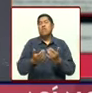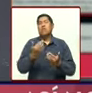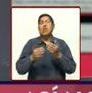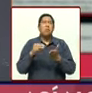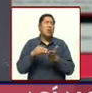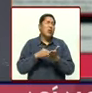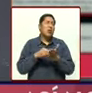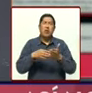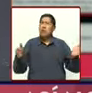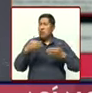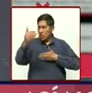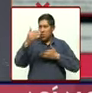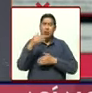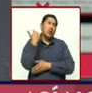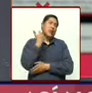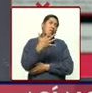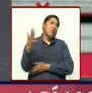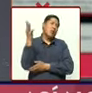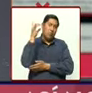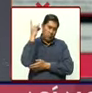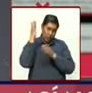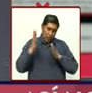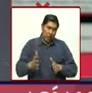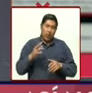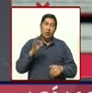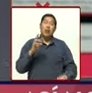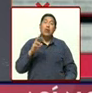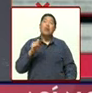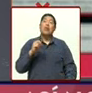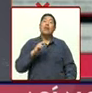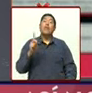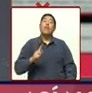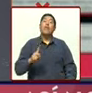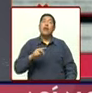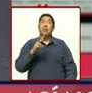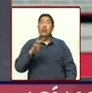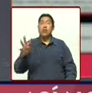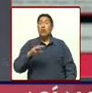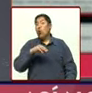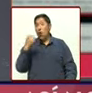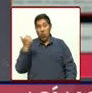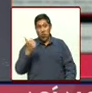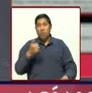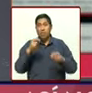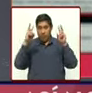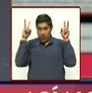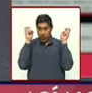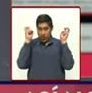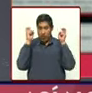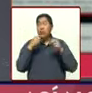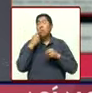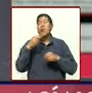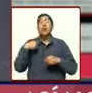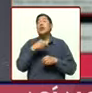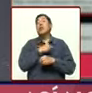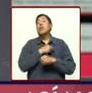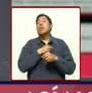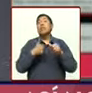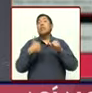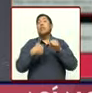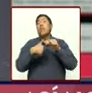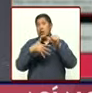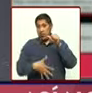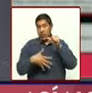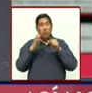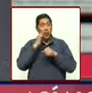millones de hectáreas en la Amazonía boliviana. France 24, este también es otro de los titulares presentados, como decíamos, en